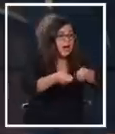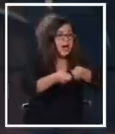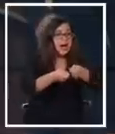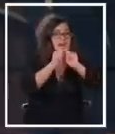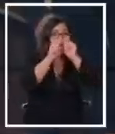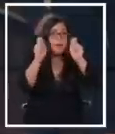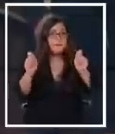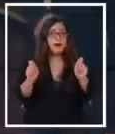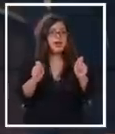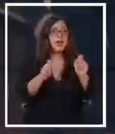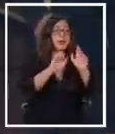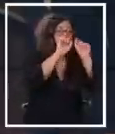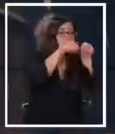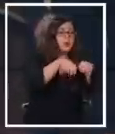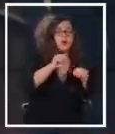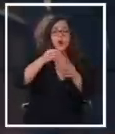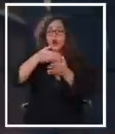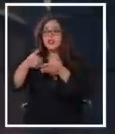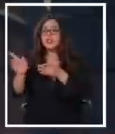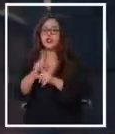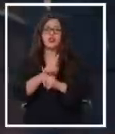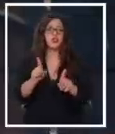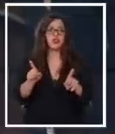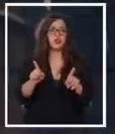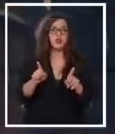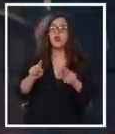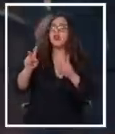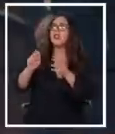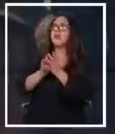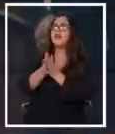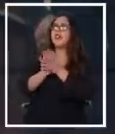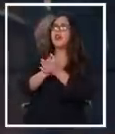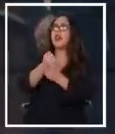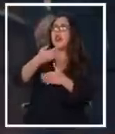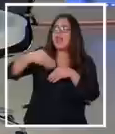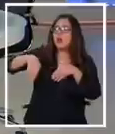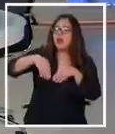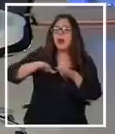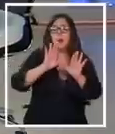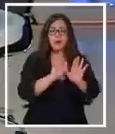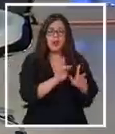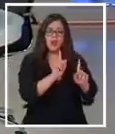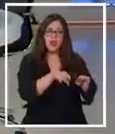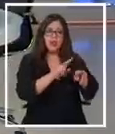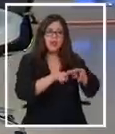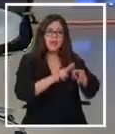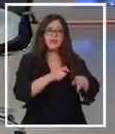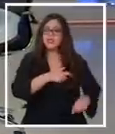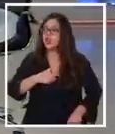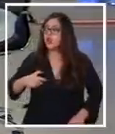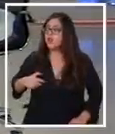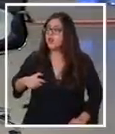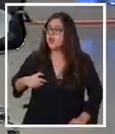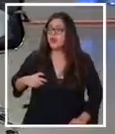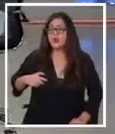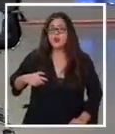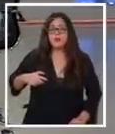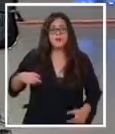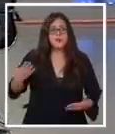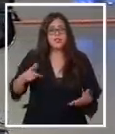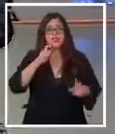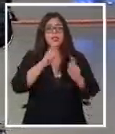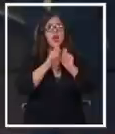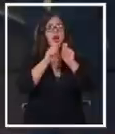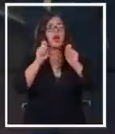acerca es una alternativa está la presencia la neutralidad lo que lo que tenga que hacer el gobierno lo que tiene que hacer el gobierno es